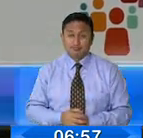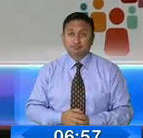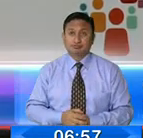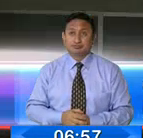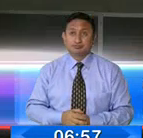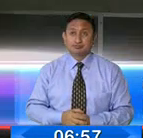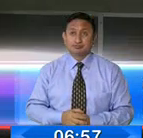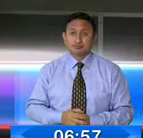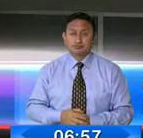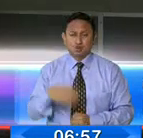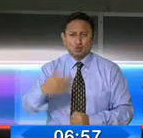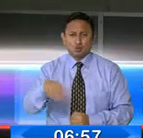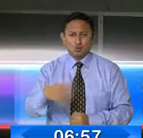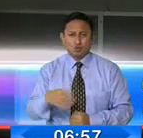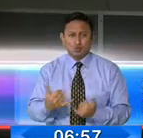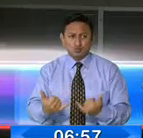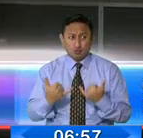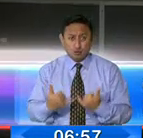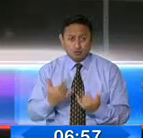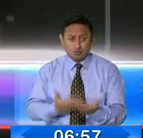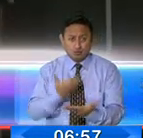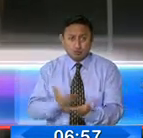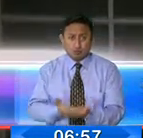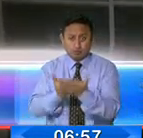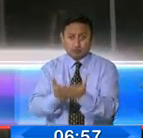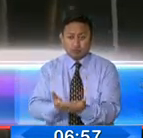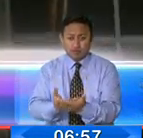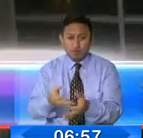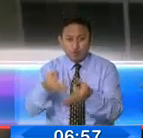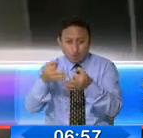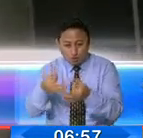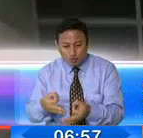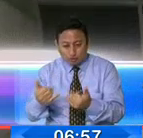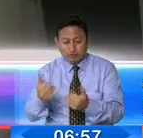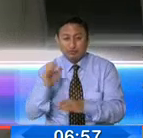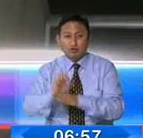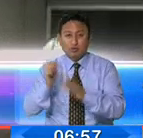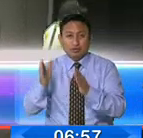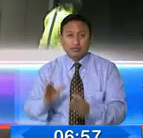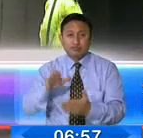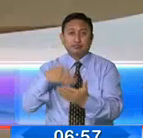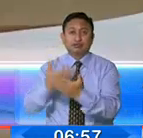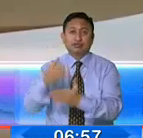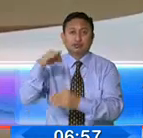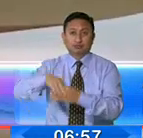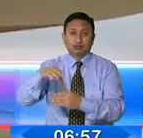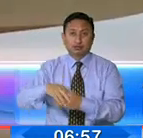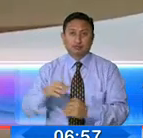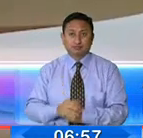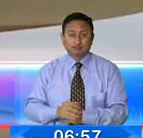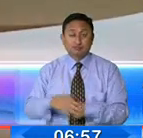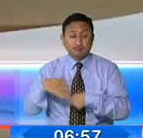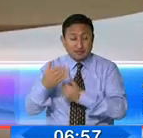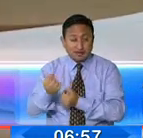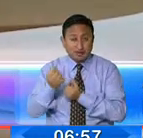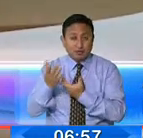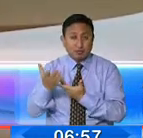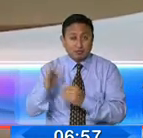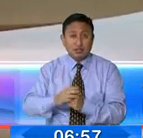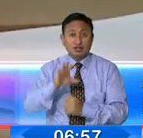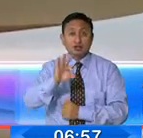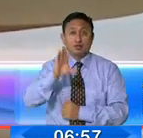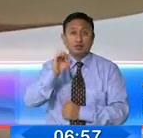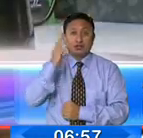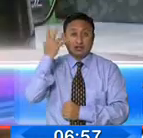su admiración por el momento en el que fue presentado, justo a puertas que los ecuatorianos acudan a las urnas, un informe que debía salir en 90